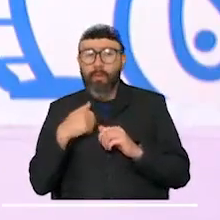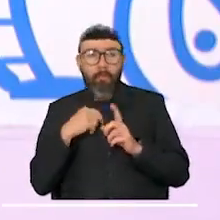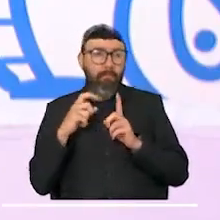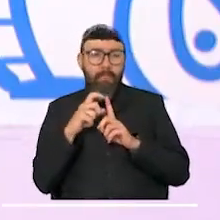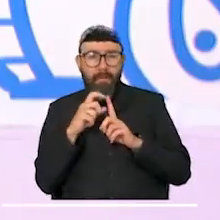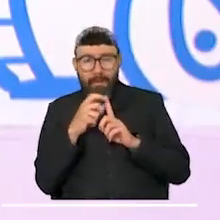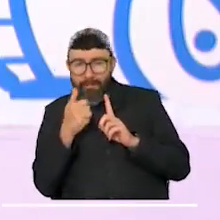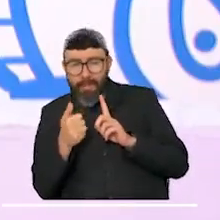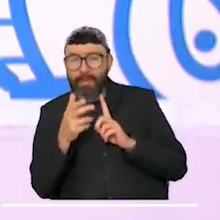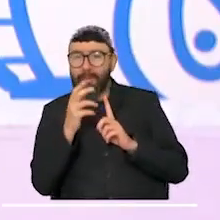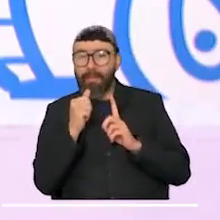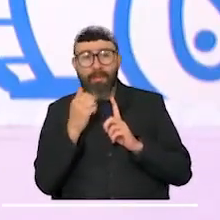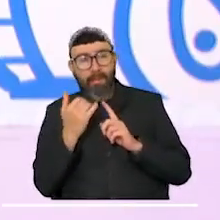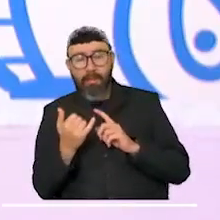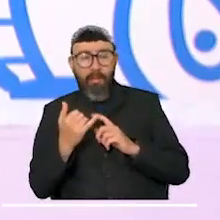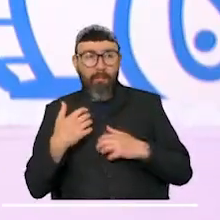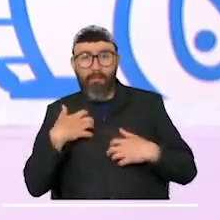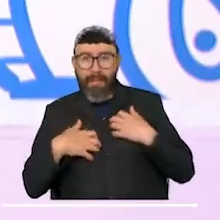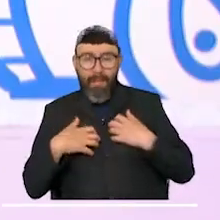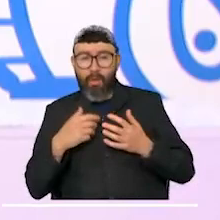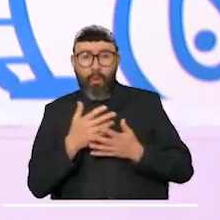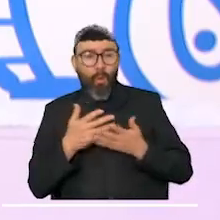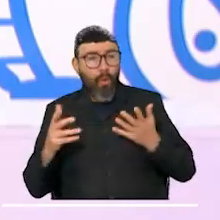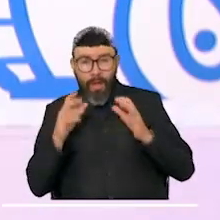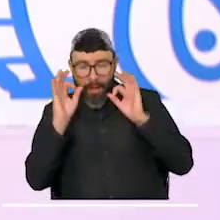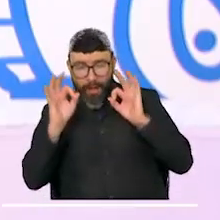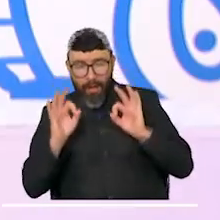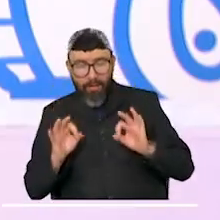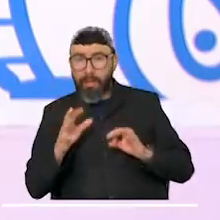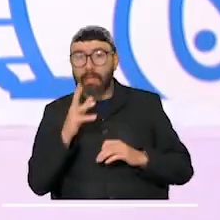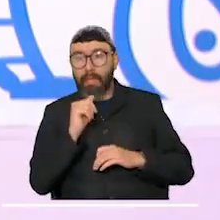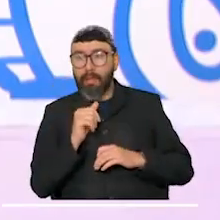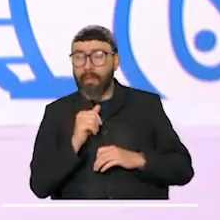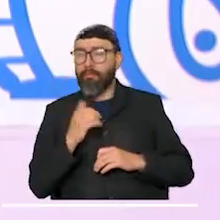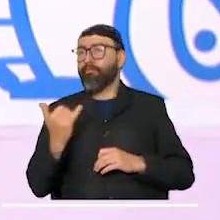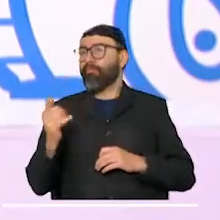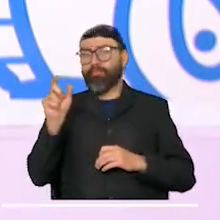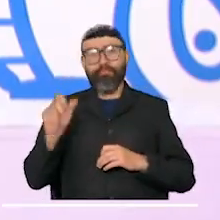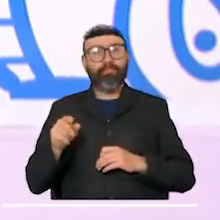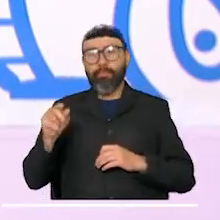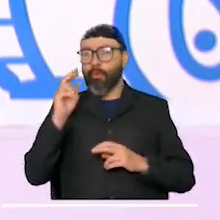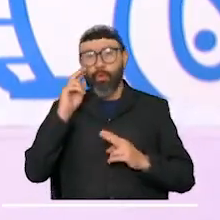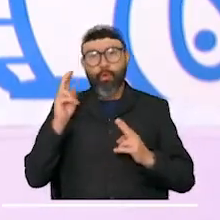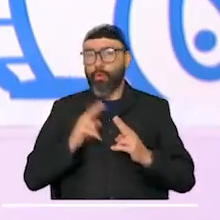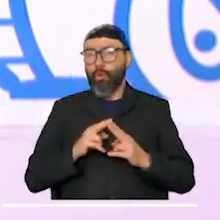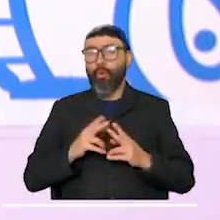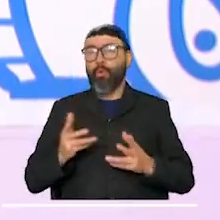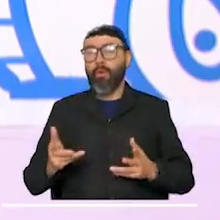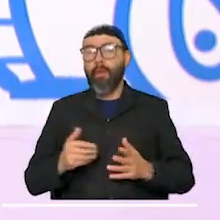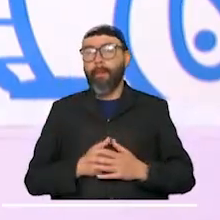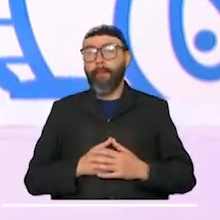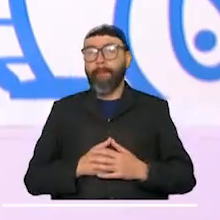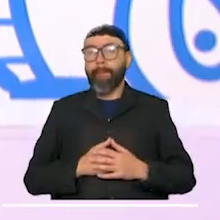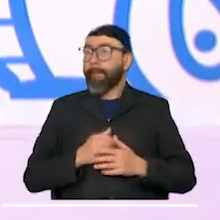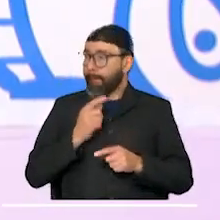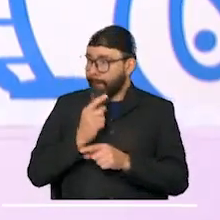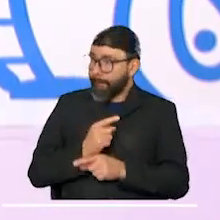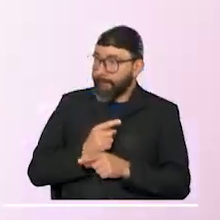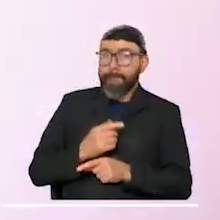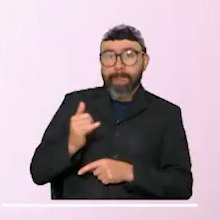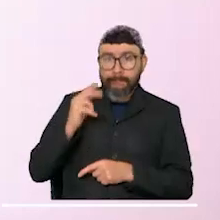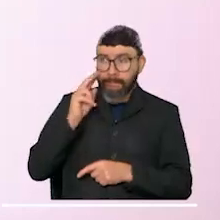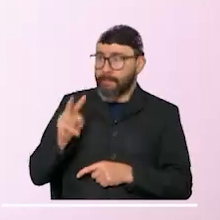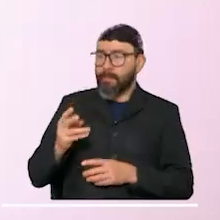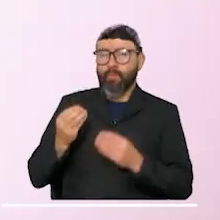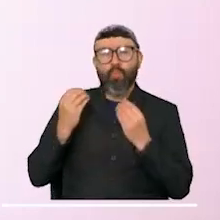miedo hablar de las cosas como son también no vamos a conocer Sí y digamos por eso se ven